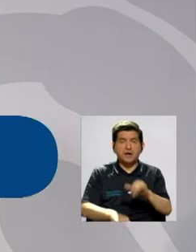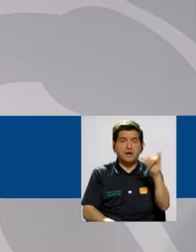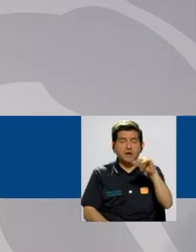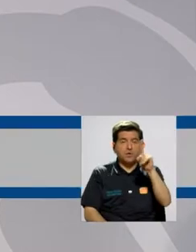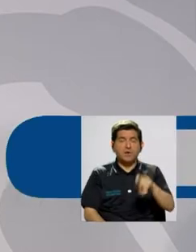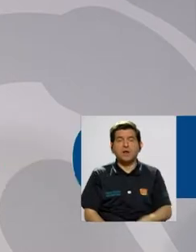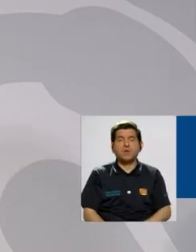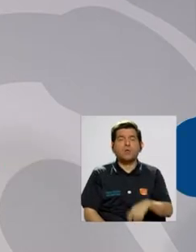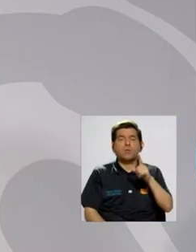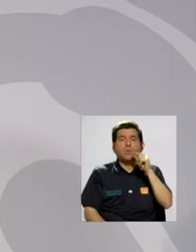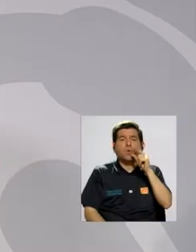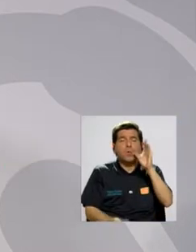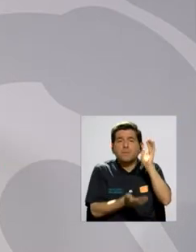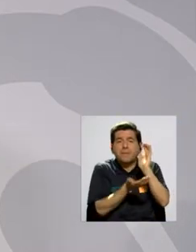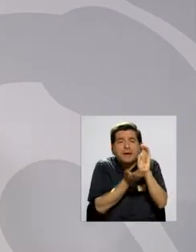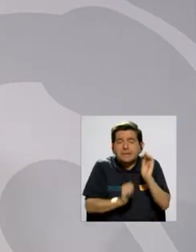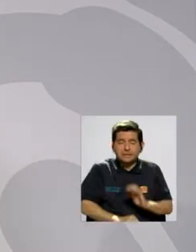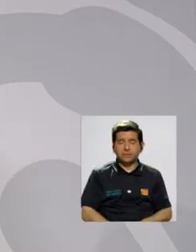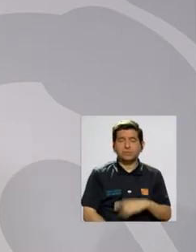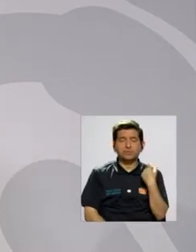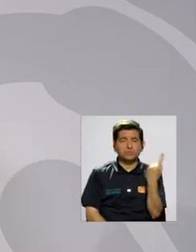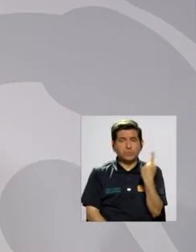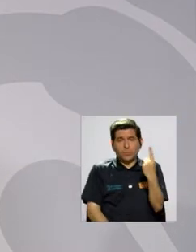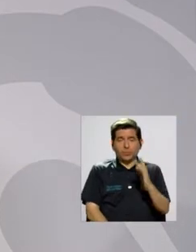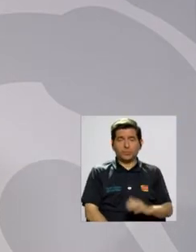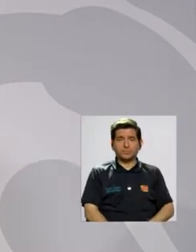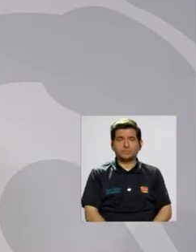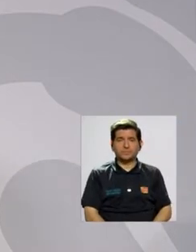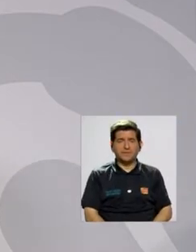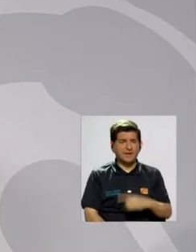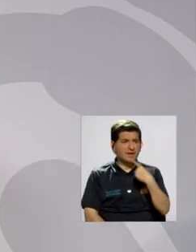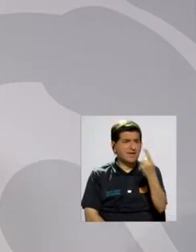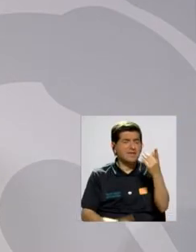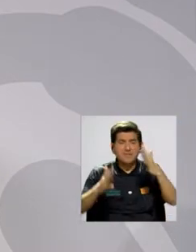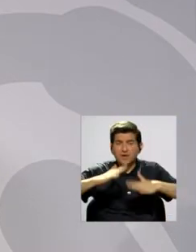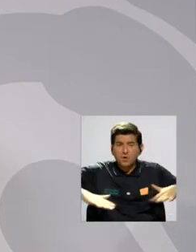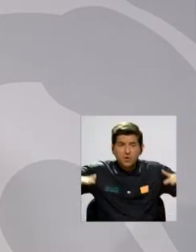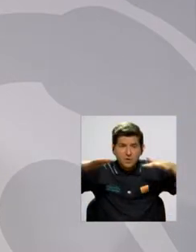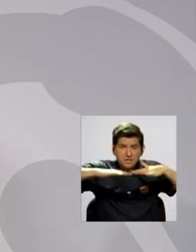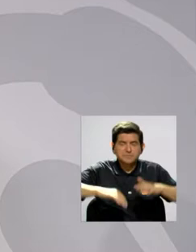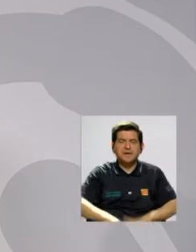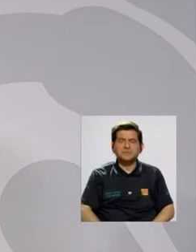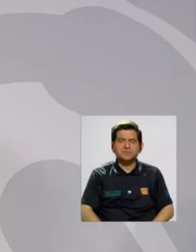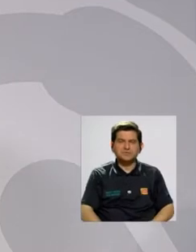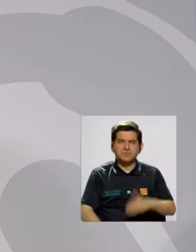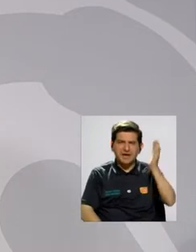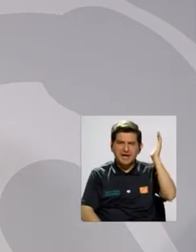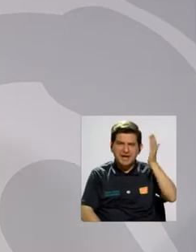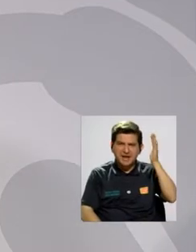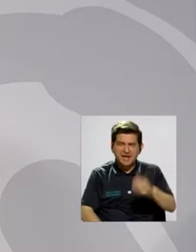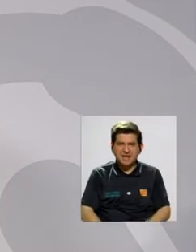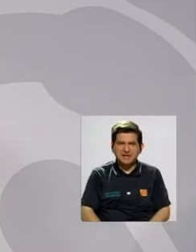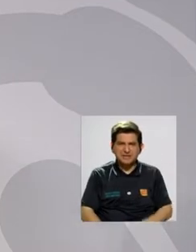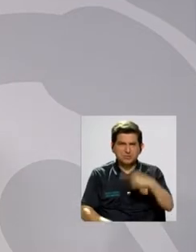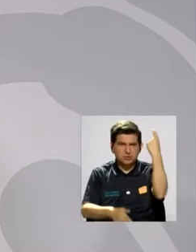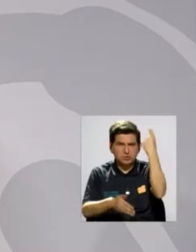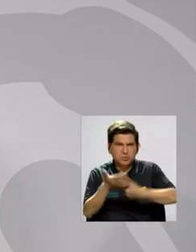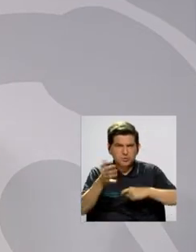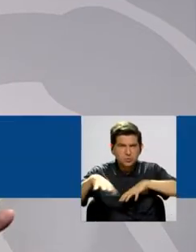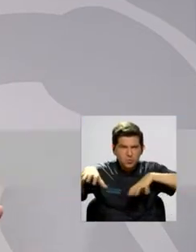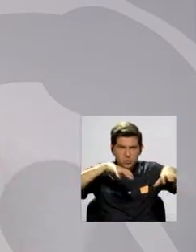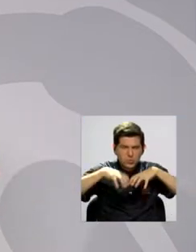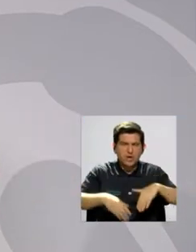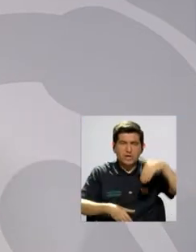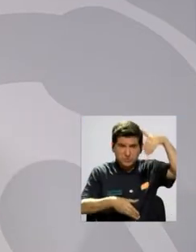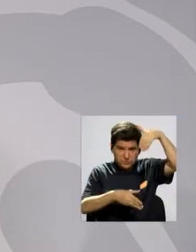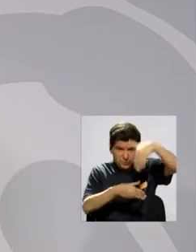fuera una golondrina, y que inclusive planteó espacios para que entraran discursos pro mano dura que en todo